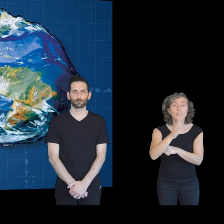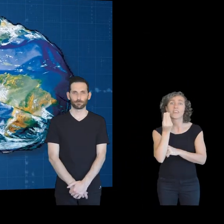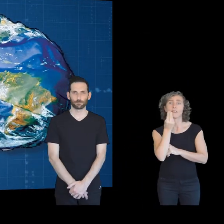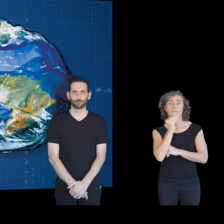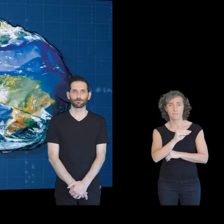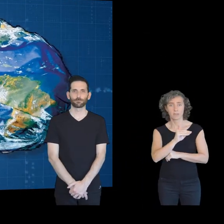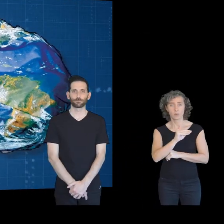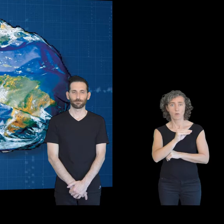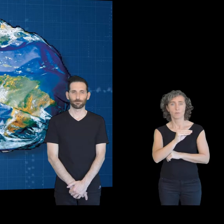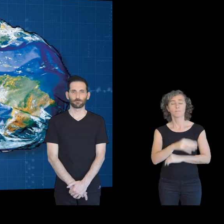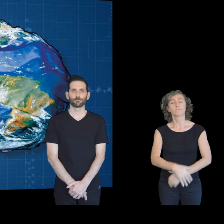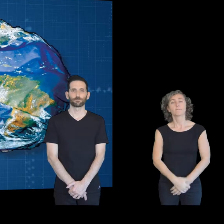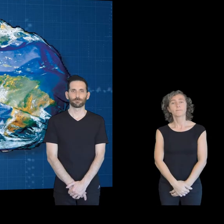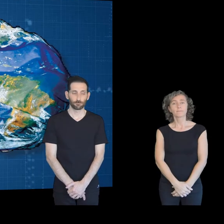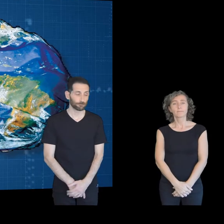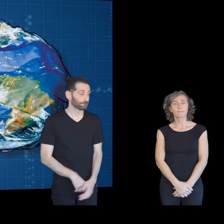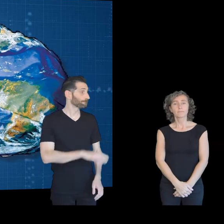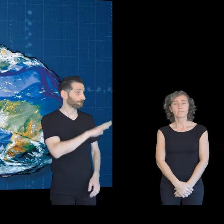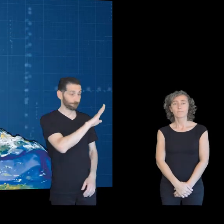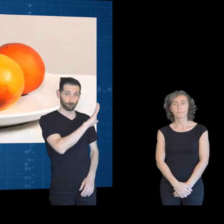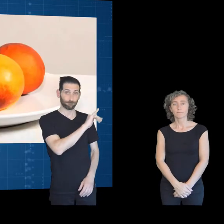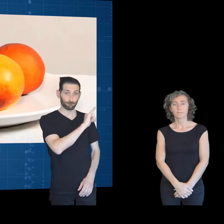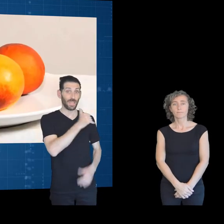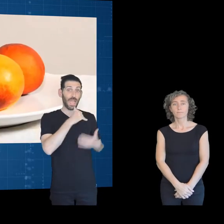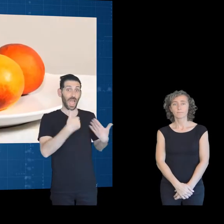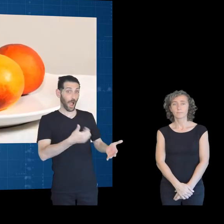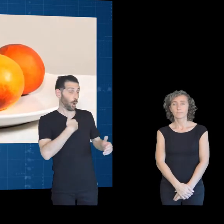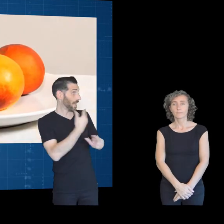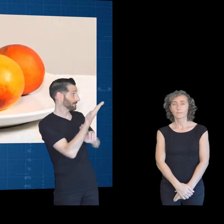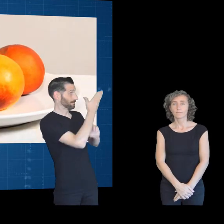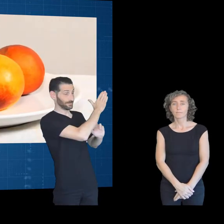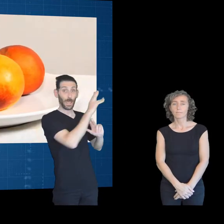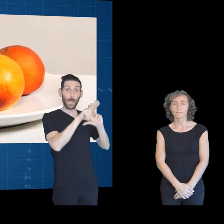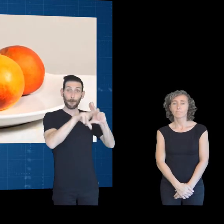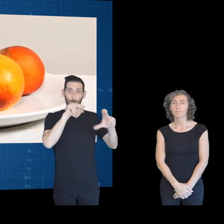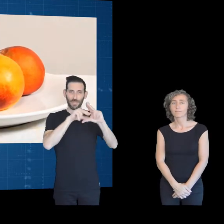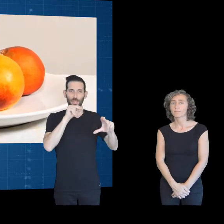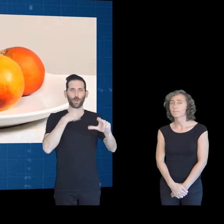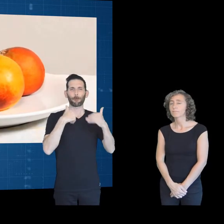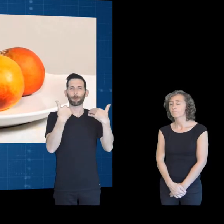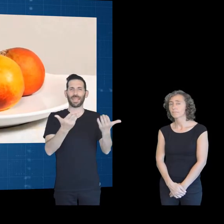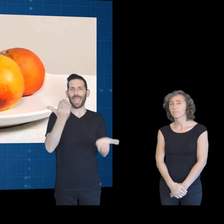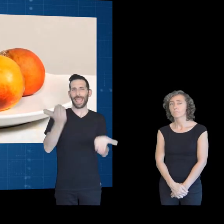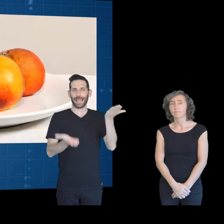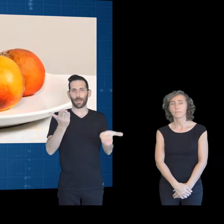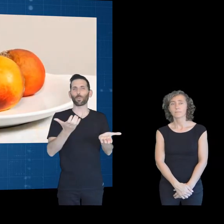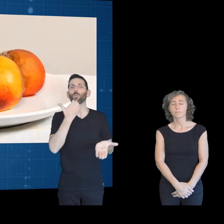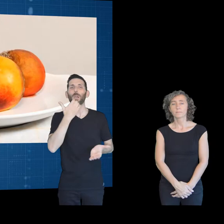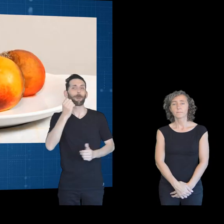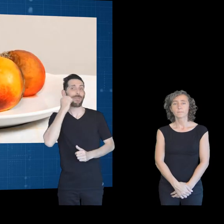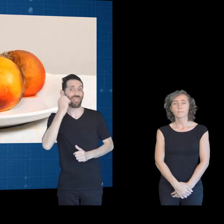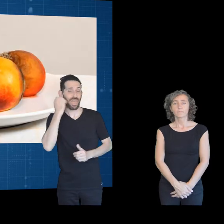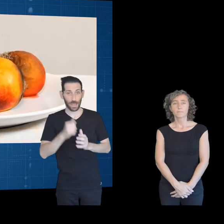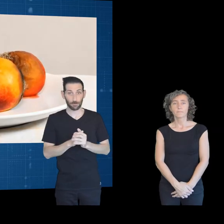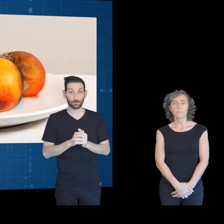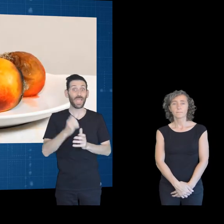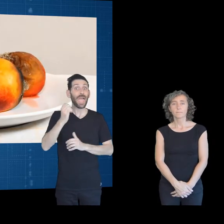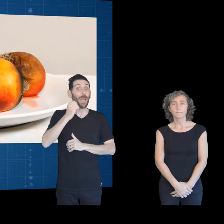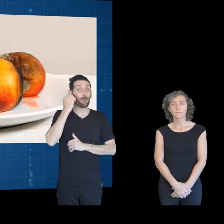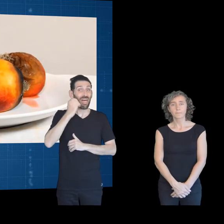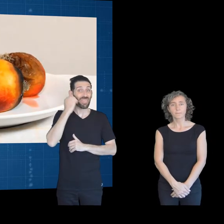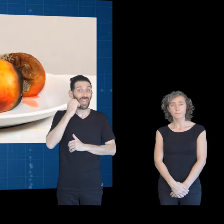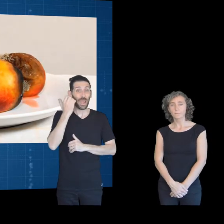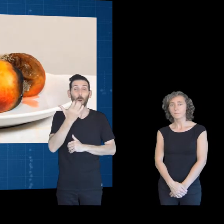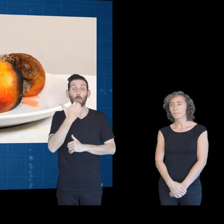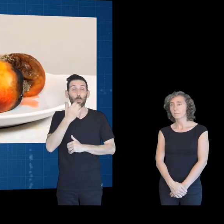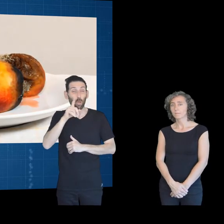ao arrefriamento progresivo. Sí, Adela, teño aquí un vídeo no que podemos facer un símil disto con a mazá, vale? Pois, cando esta